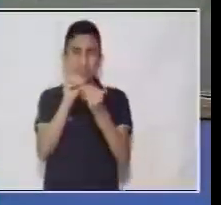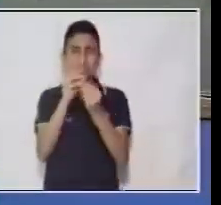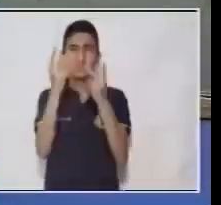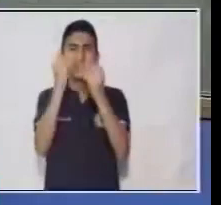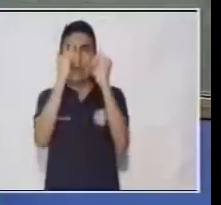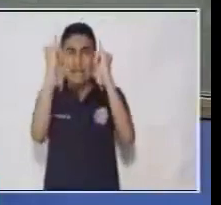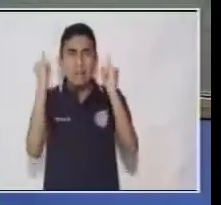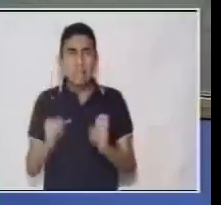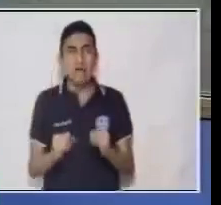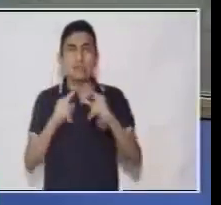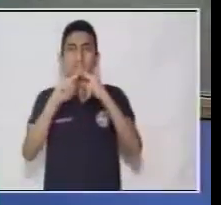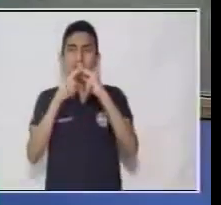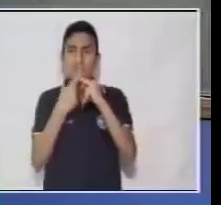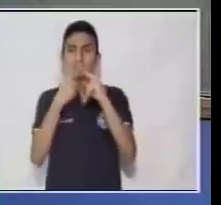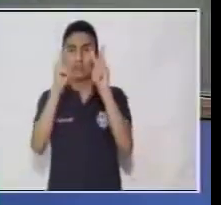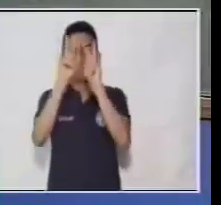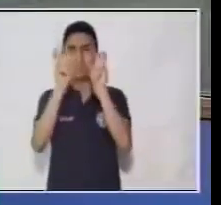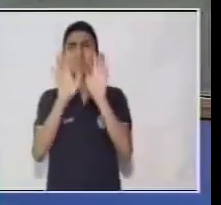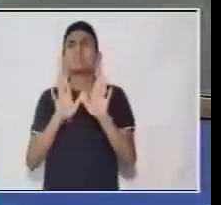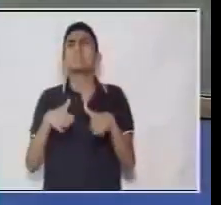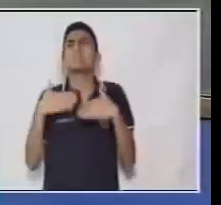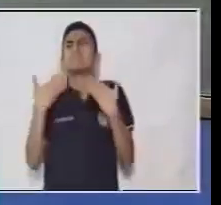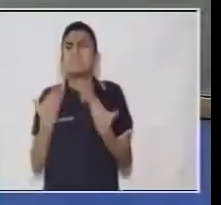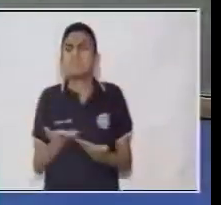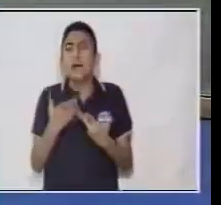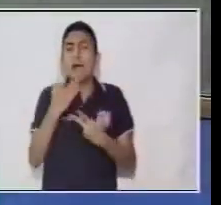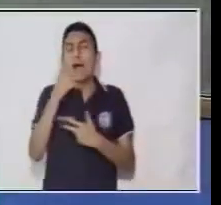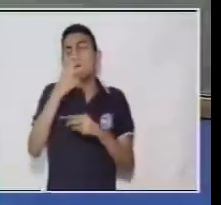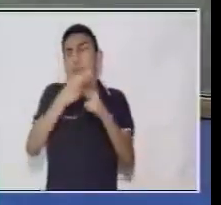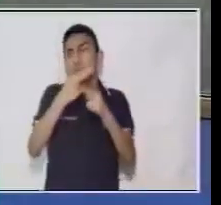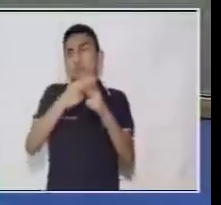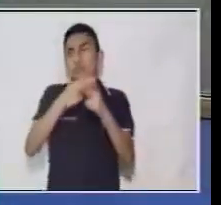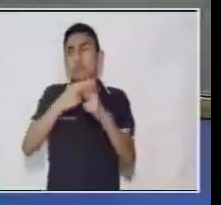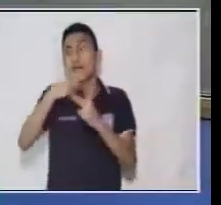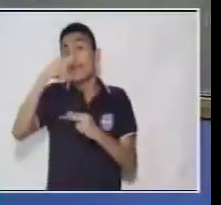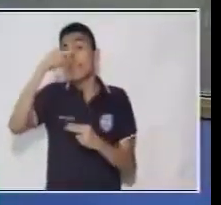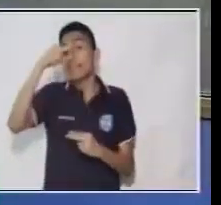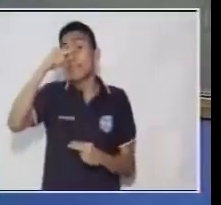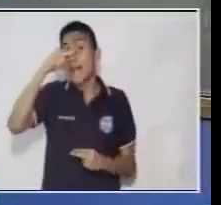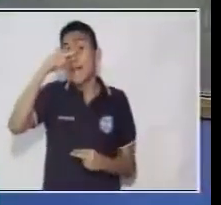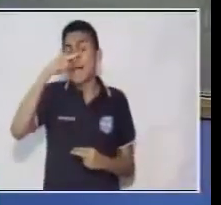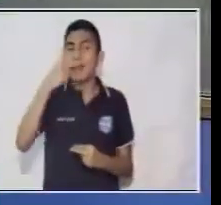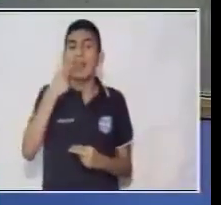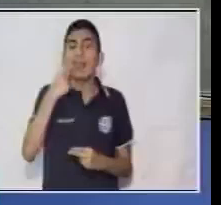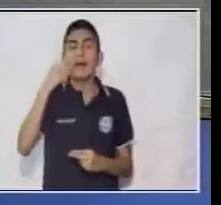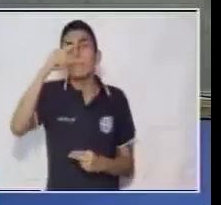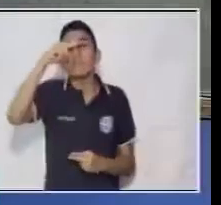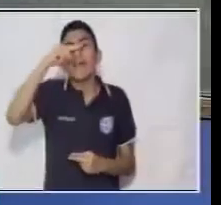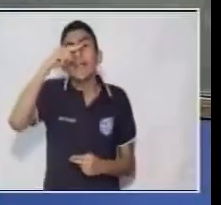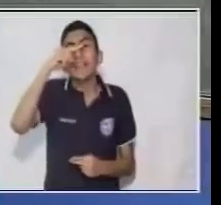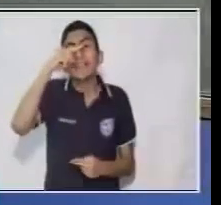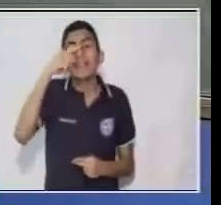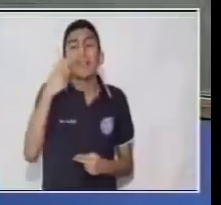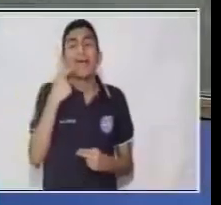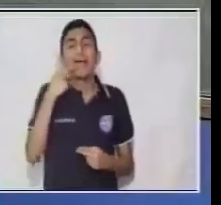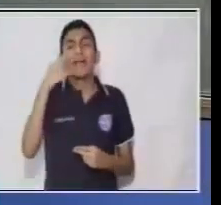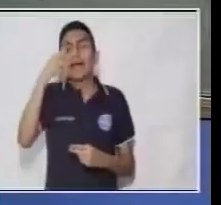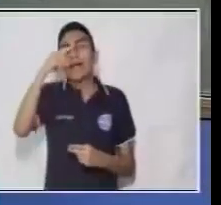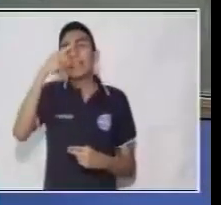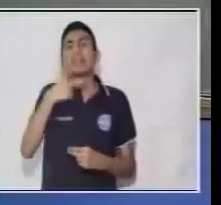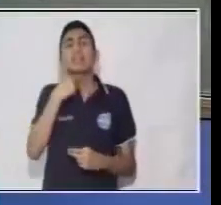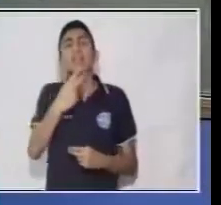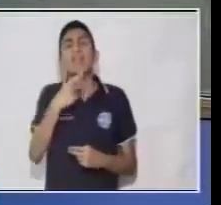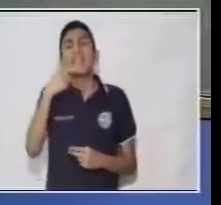que inicien con el sonido de la consonante T. Escucha. T.